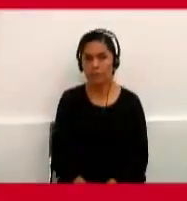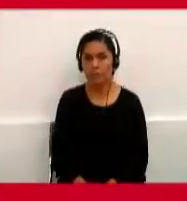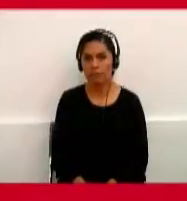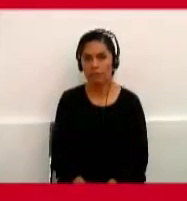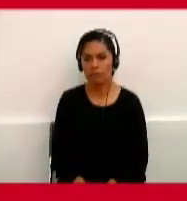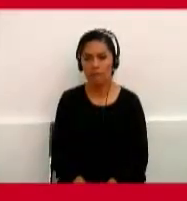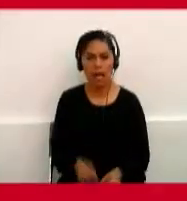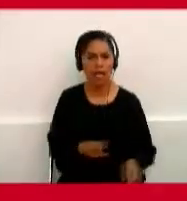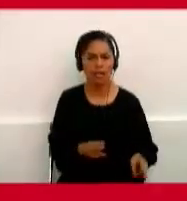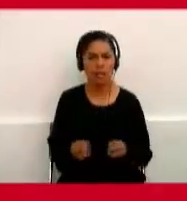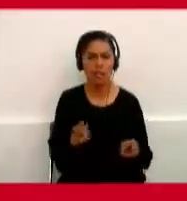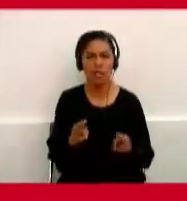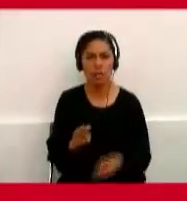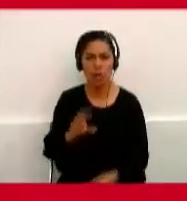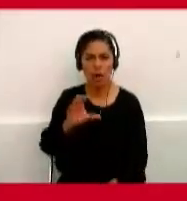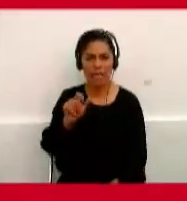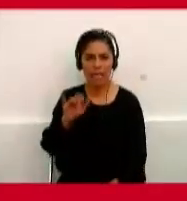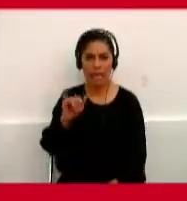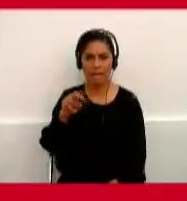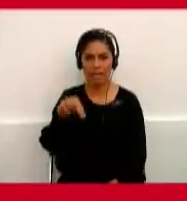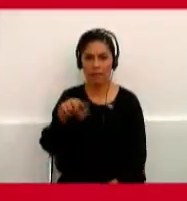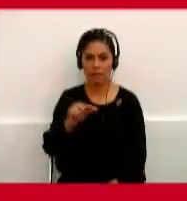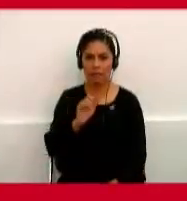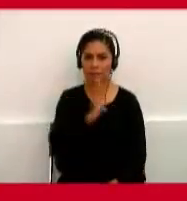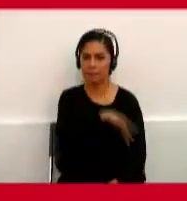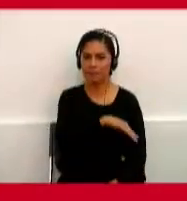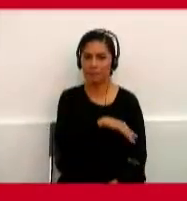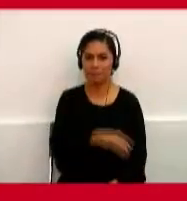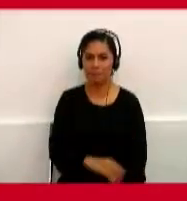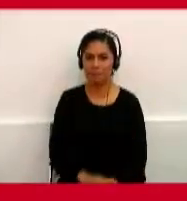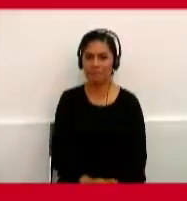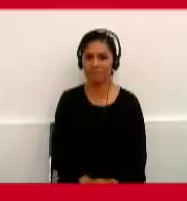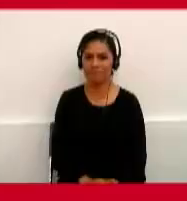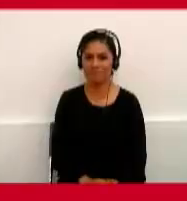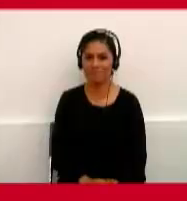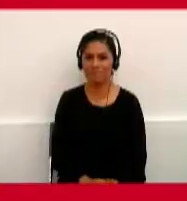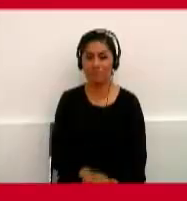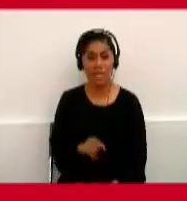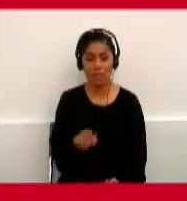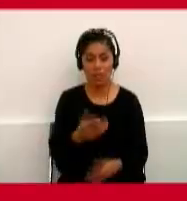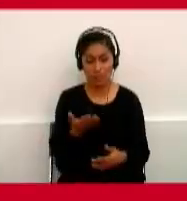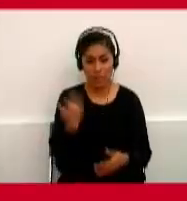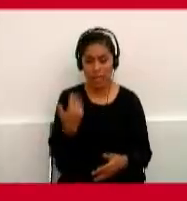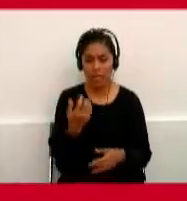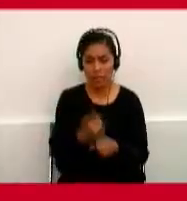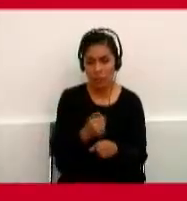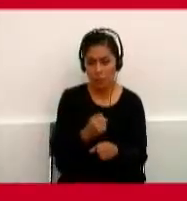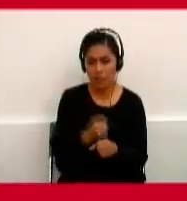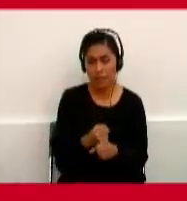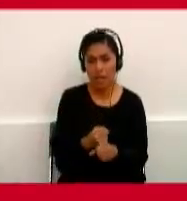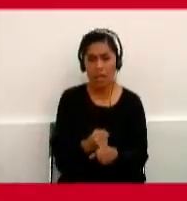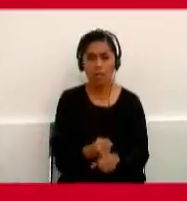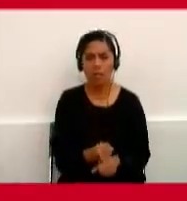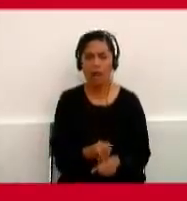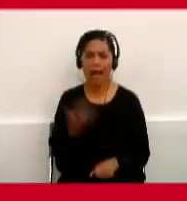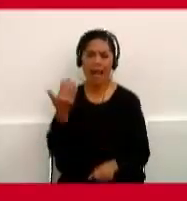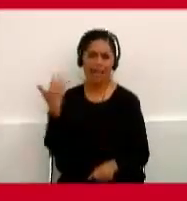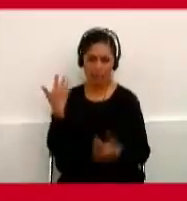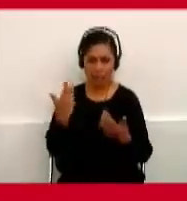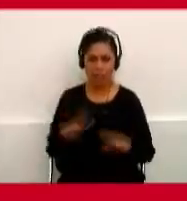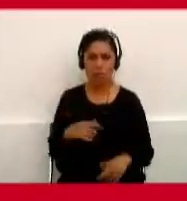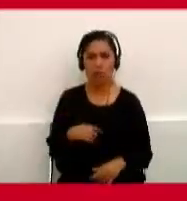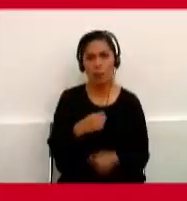Este método Sully caving definitivamente es un método que a mí ya que venimos trabajando. Tuve la oportunidad de trabajar en una unidad también hace varios años